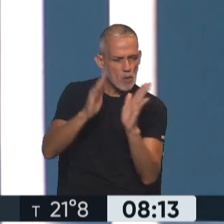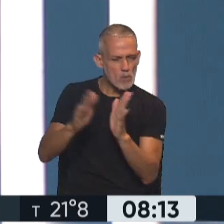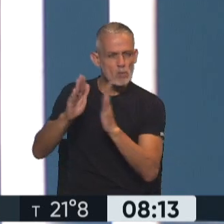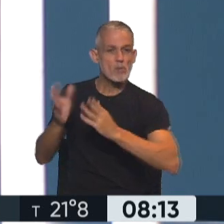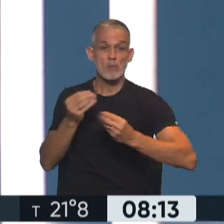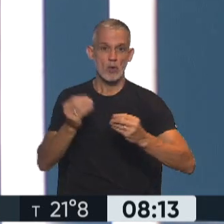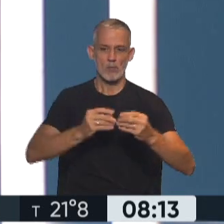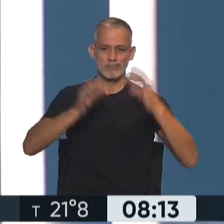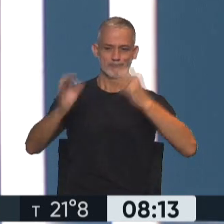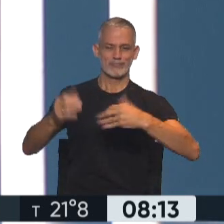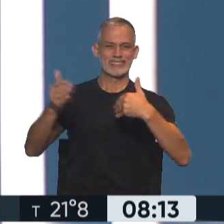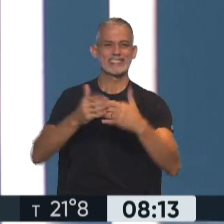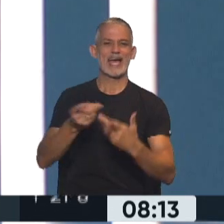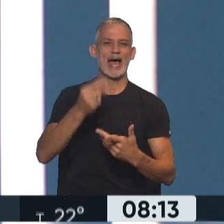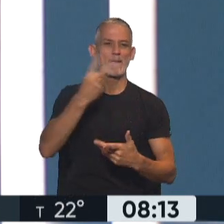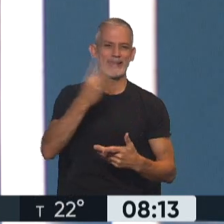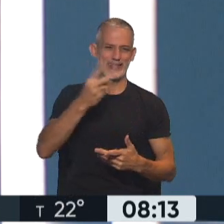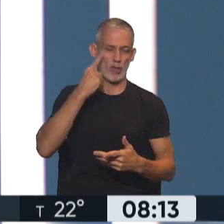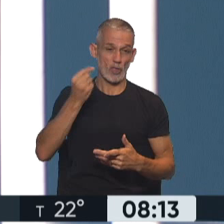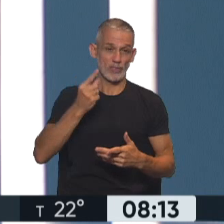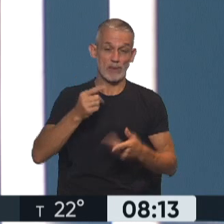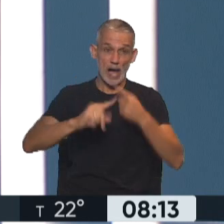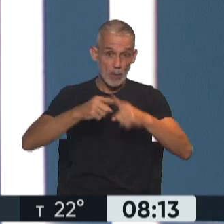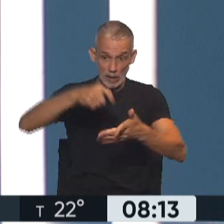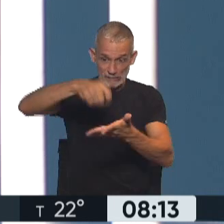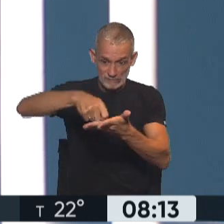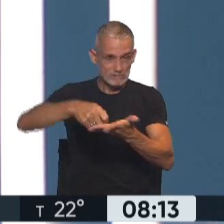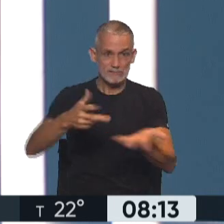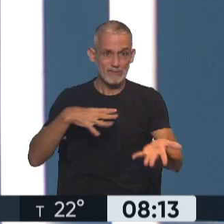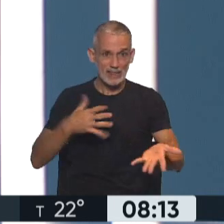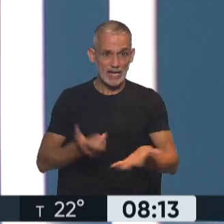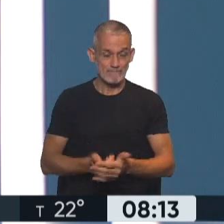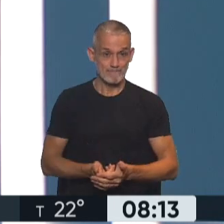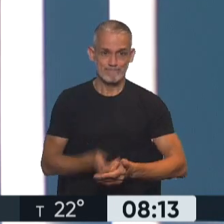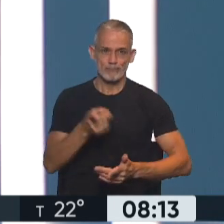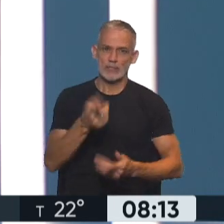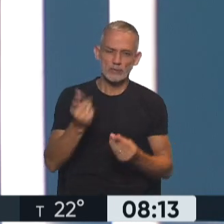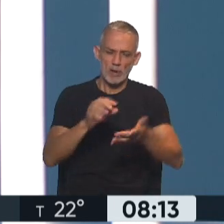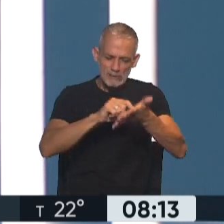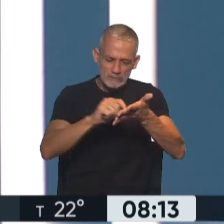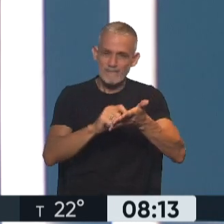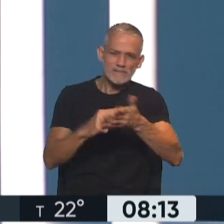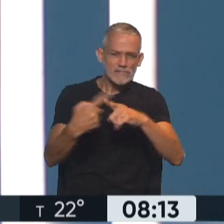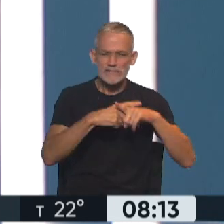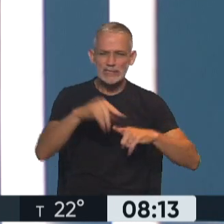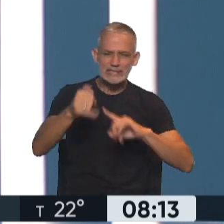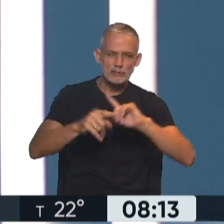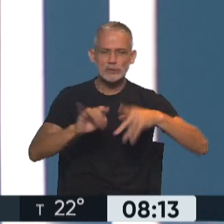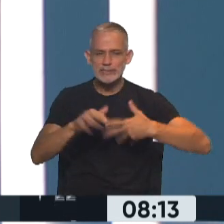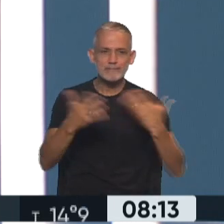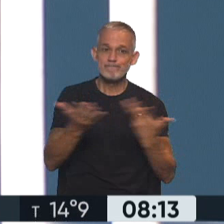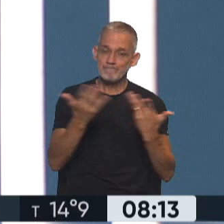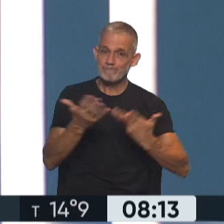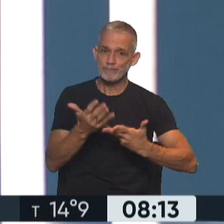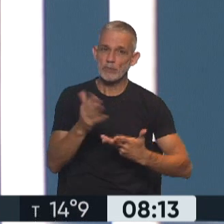llegar al día 22. El acuerdo con el fondo todavía no está firmado. Claro. Y está la letra chica que se está discutiendo y entonces todo